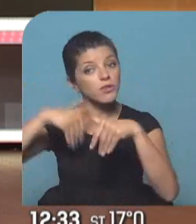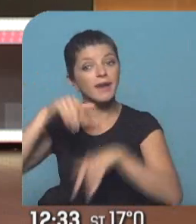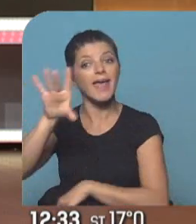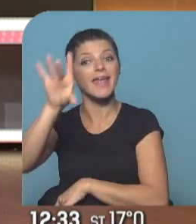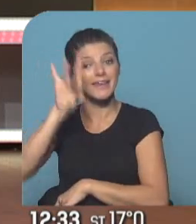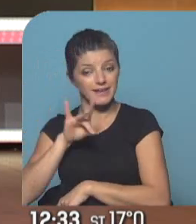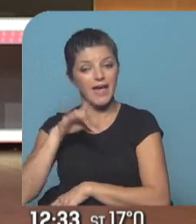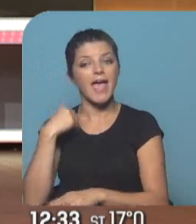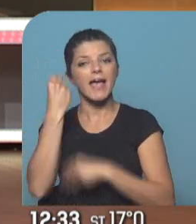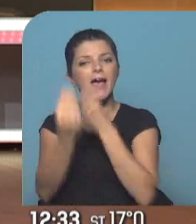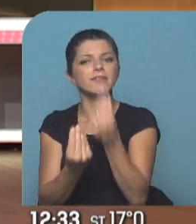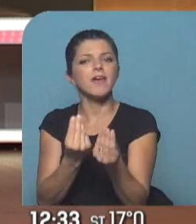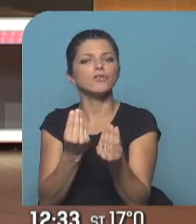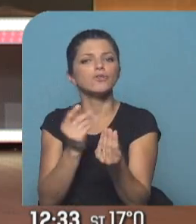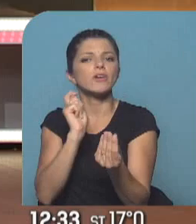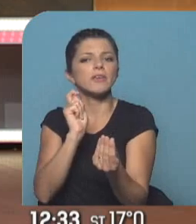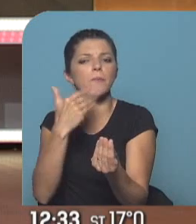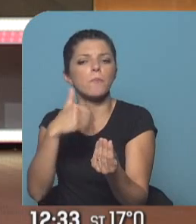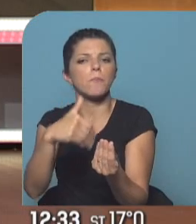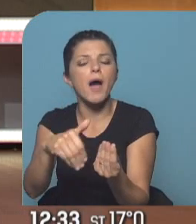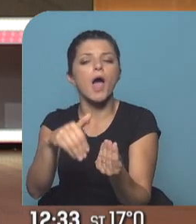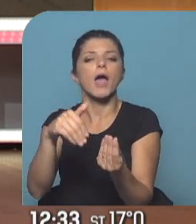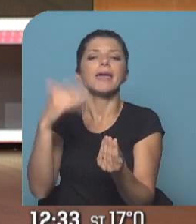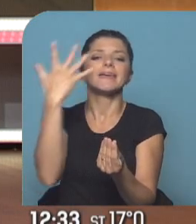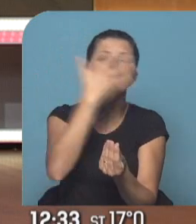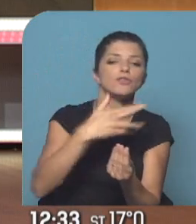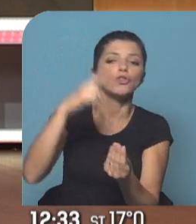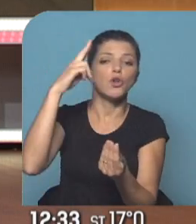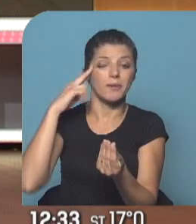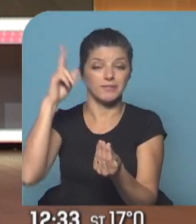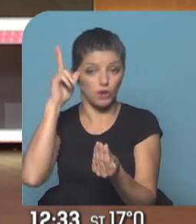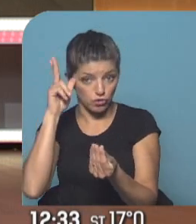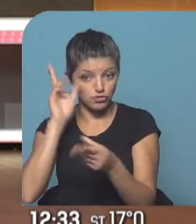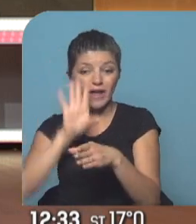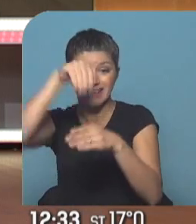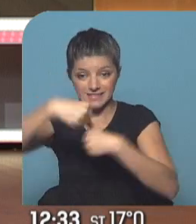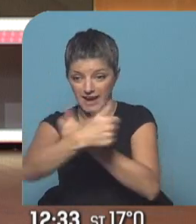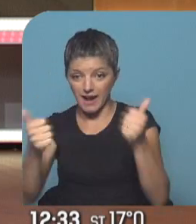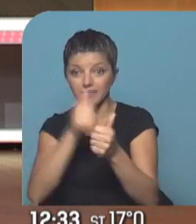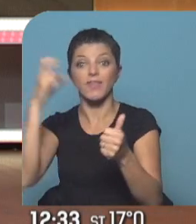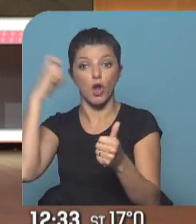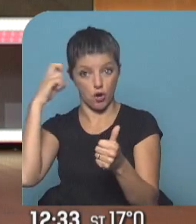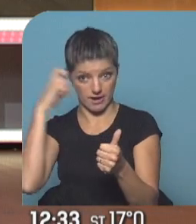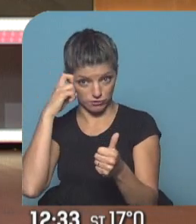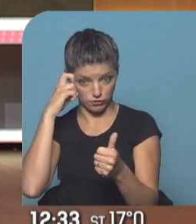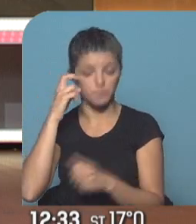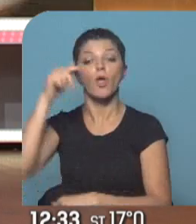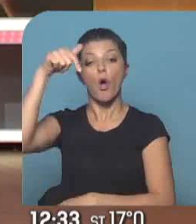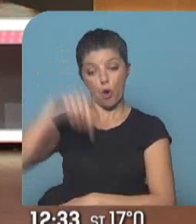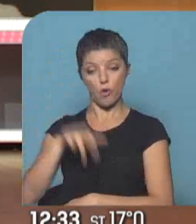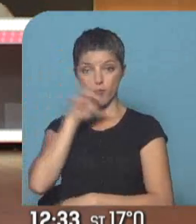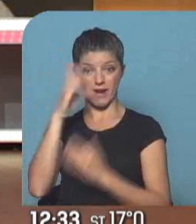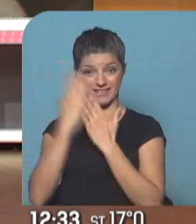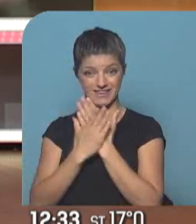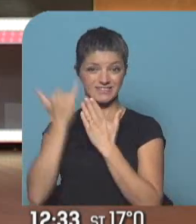las candidaturas de quienes van a ocupar los 598 asientos del Bundestag, el Parlamento alemán. La actual canciller, quien está hace